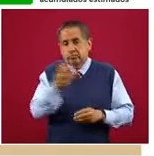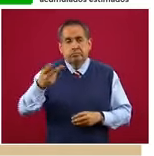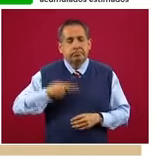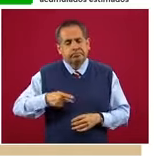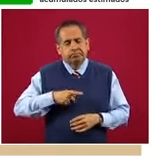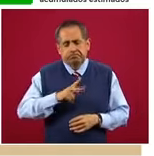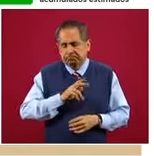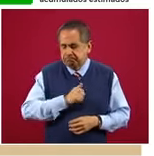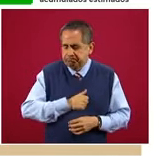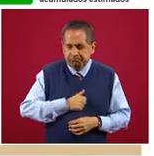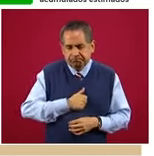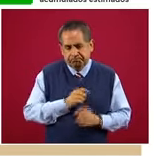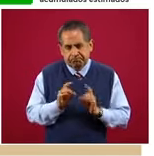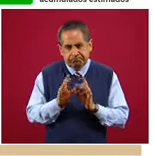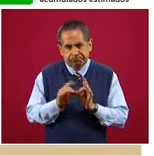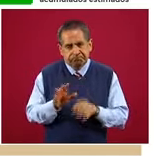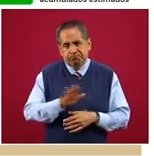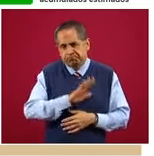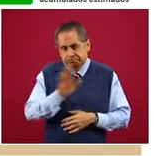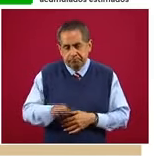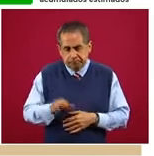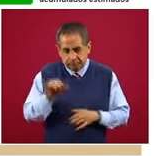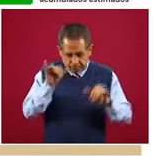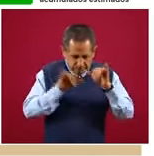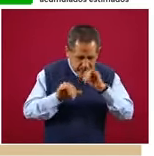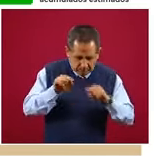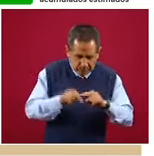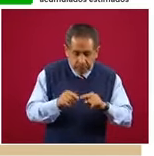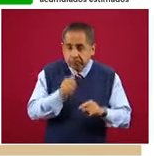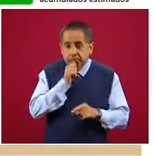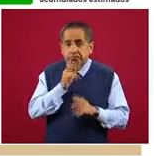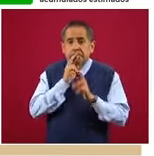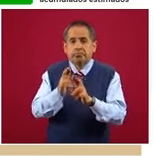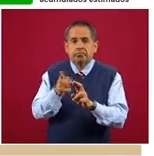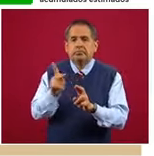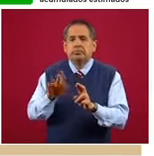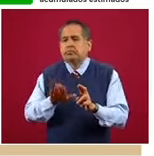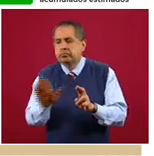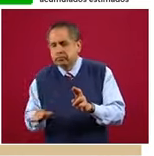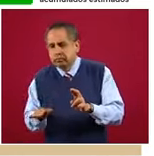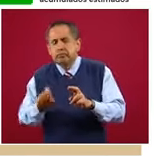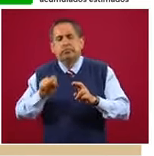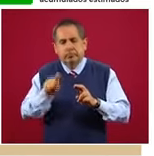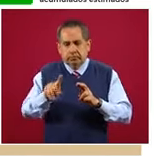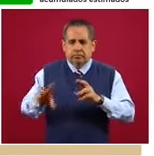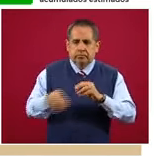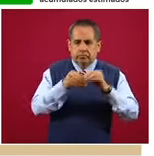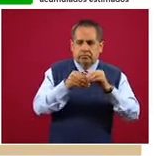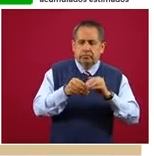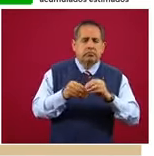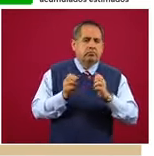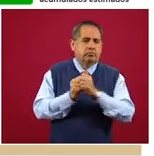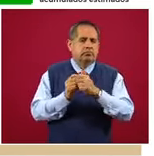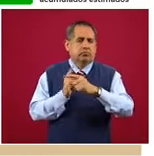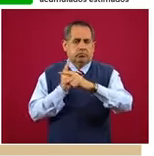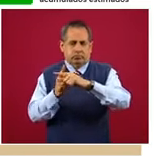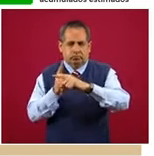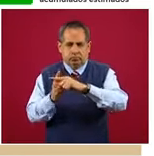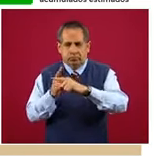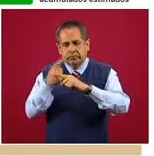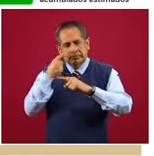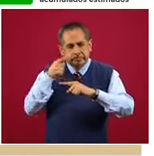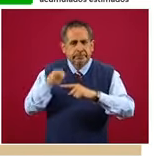lamentablemente han perdido la vida y que su resultado de laboratorio está aún pendiente, también aplicamos el porcentaje de positividad